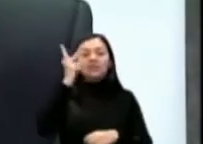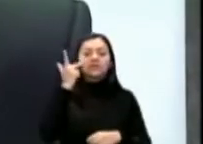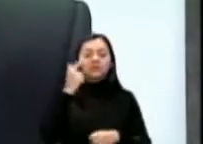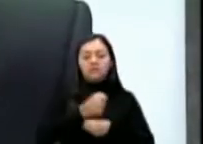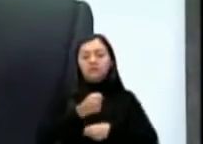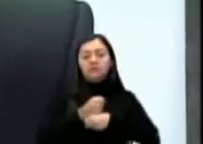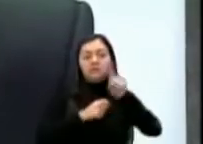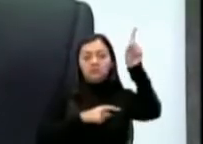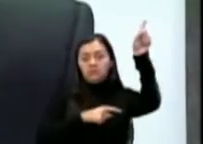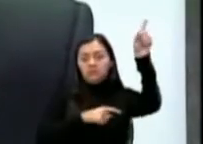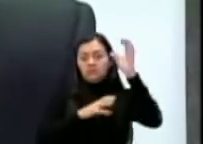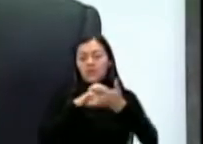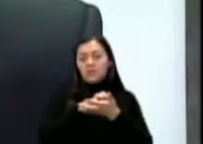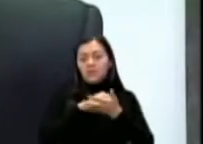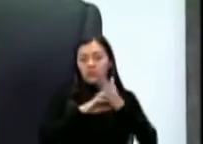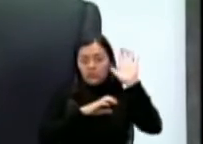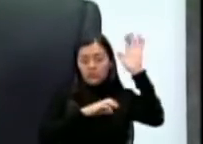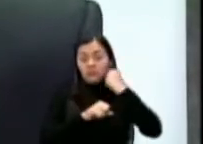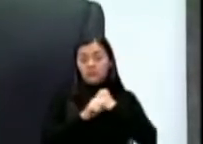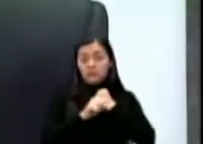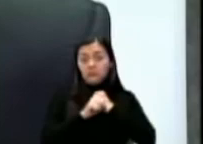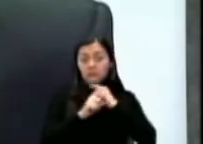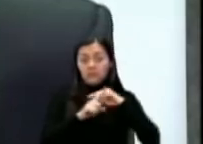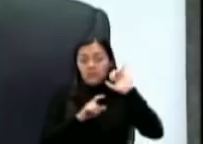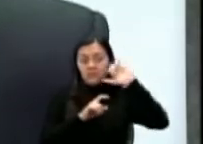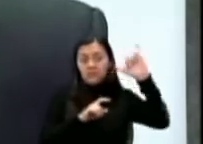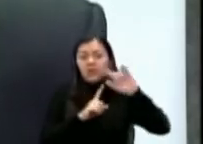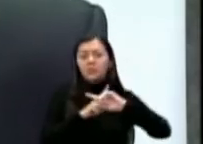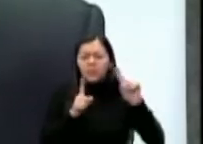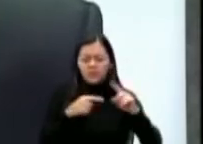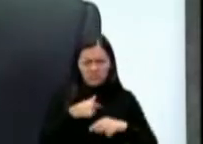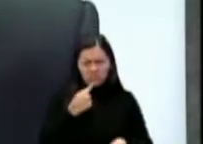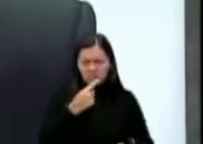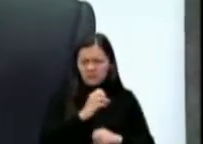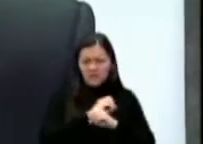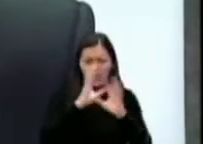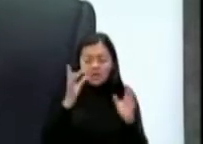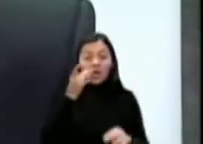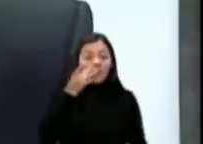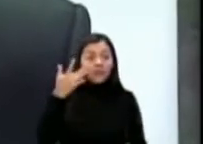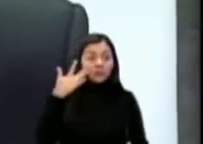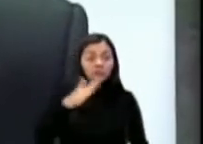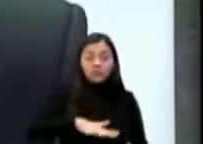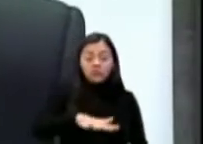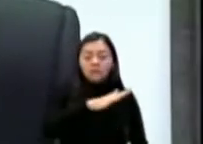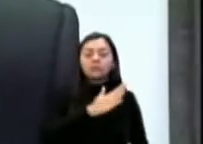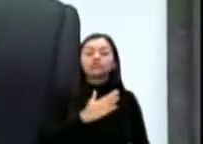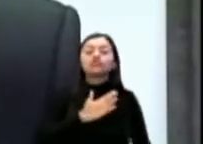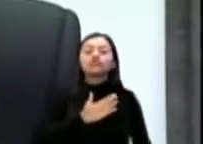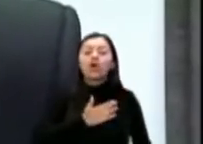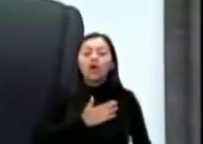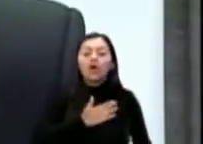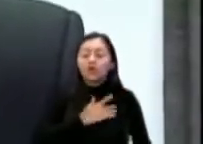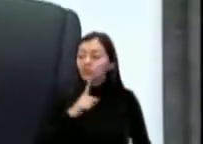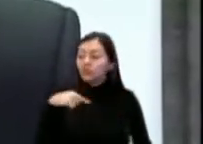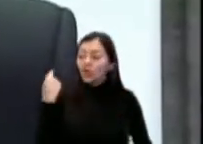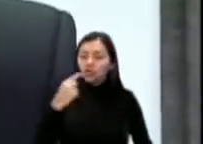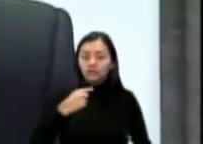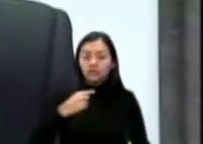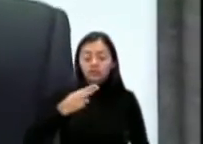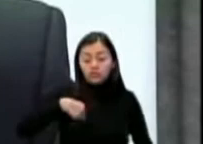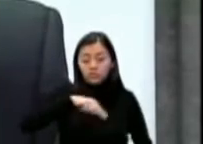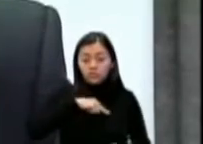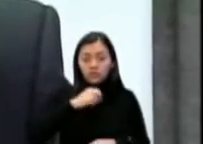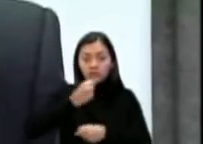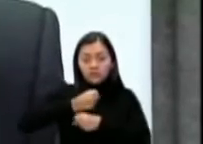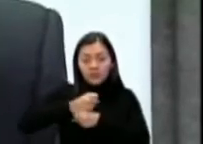provincia en las provincias amazónicas pero desde aquí le digo a nuestro pueblo amazónico nosotros vamos a seguir trabajando por el